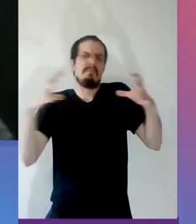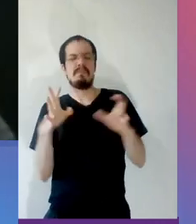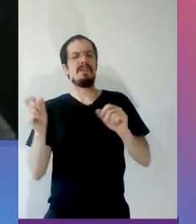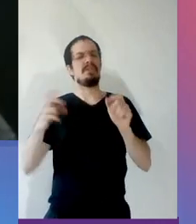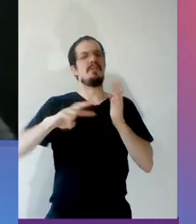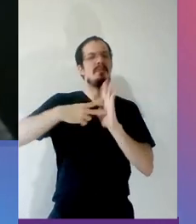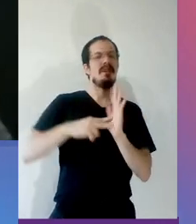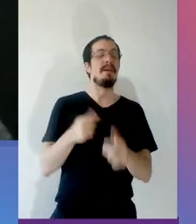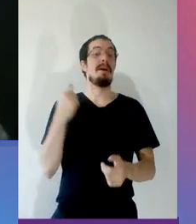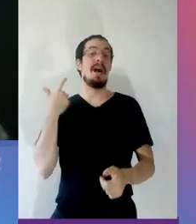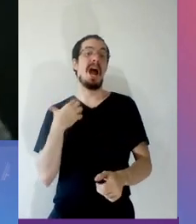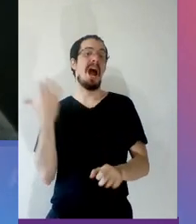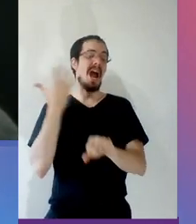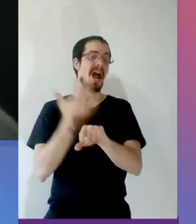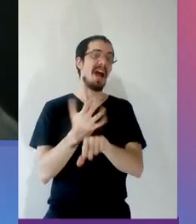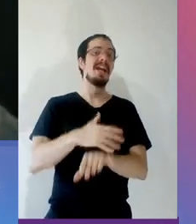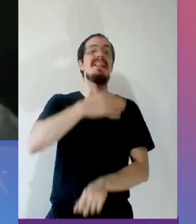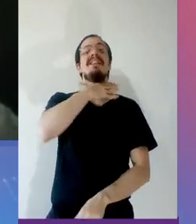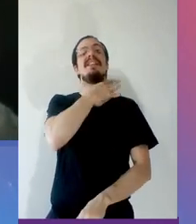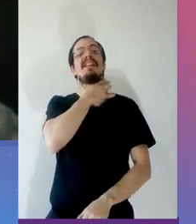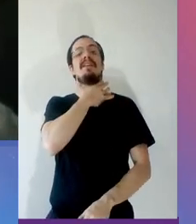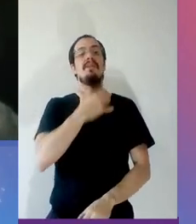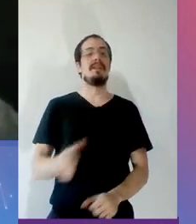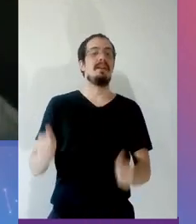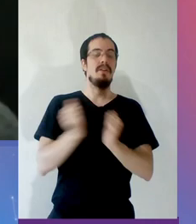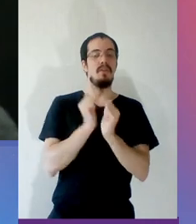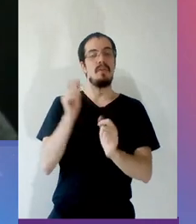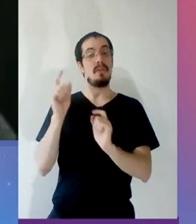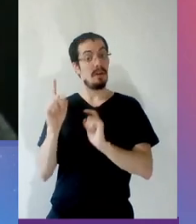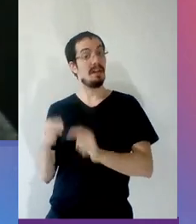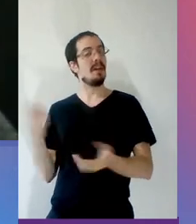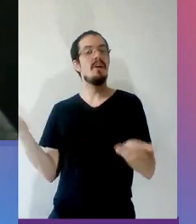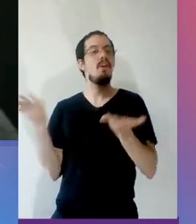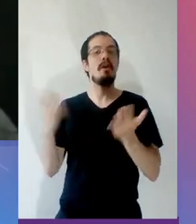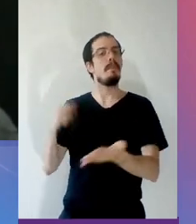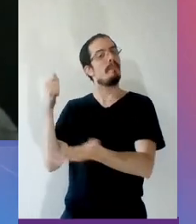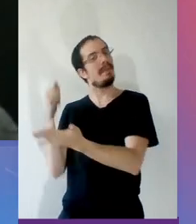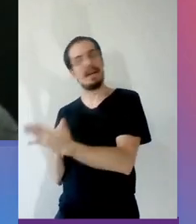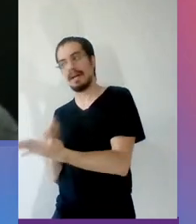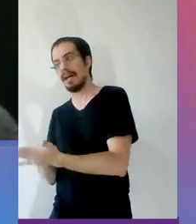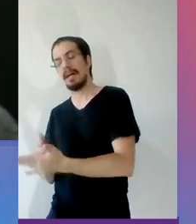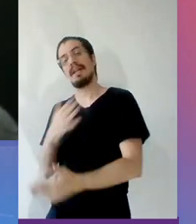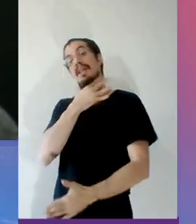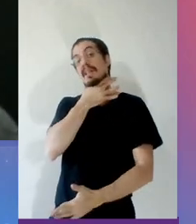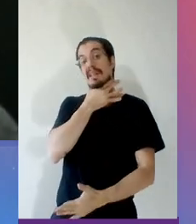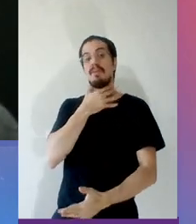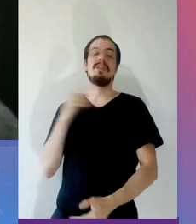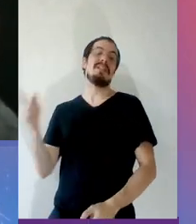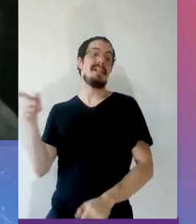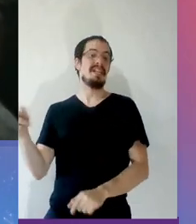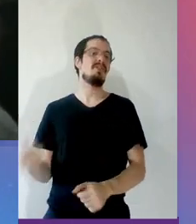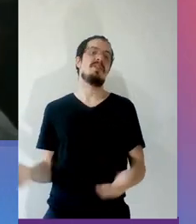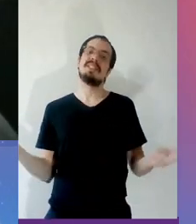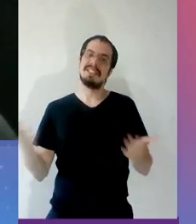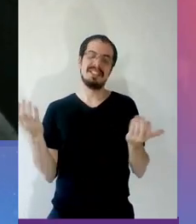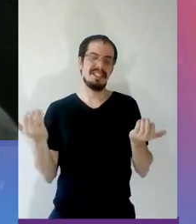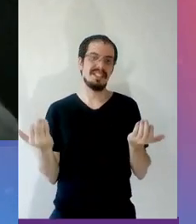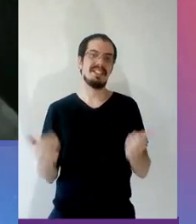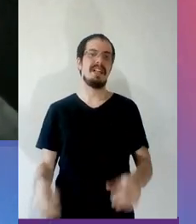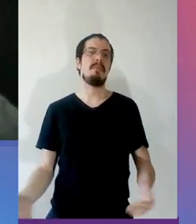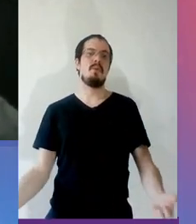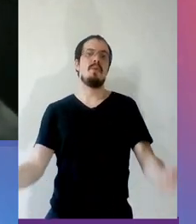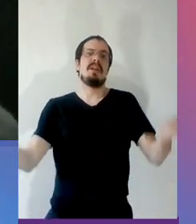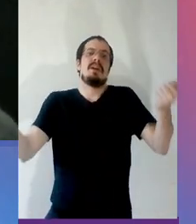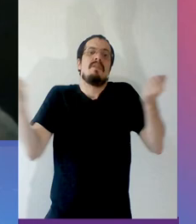que su pago, el pago de esa deuda va a requerir de un esfuerzo mancomunado de todos los actores y